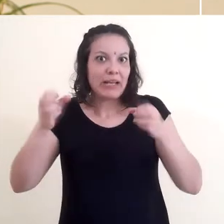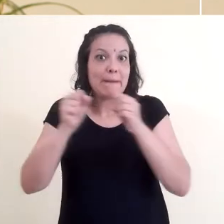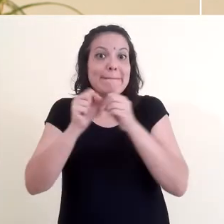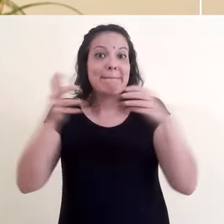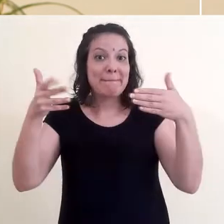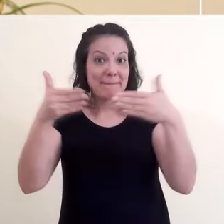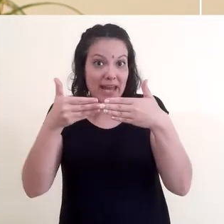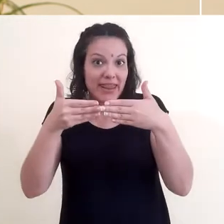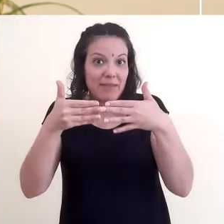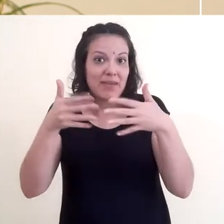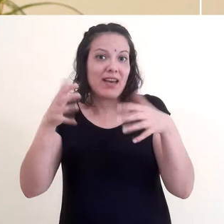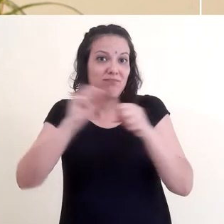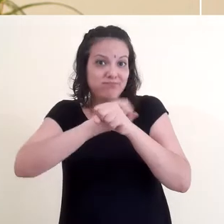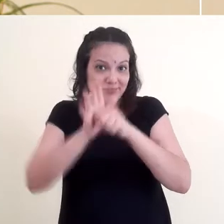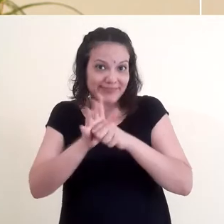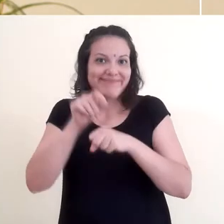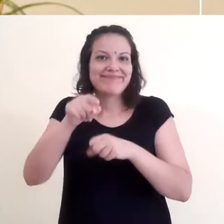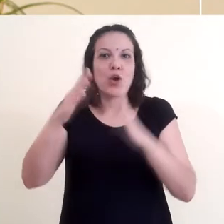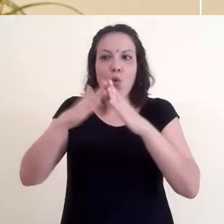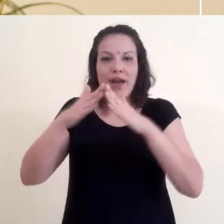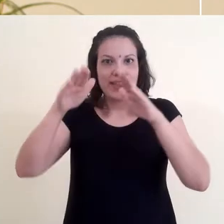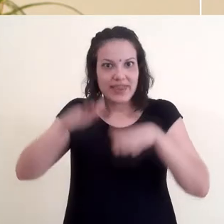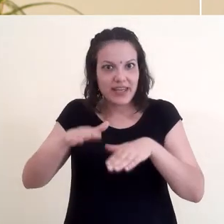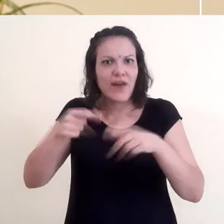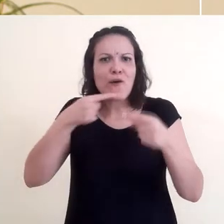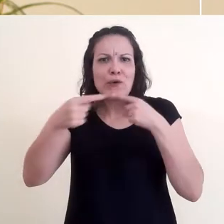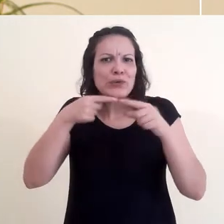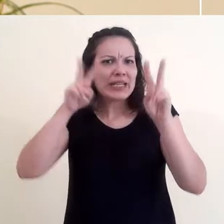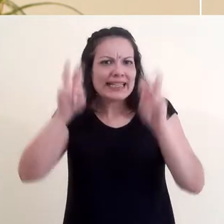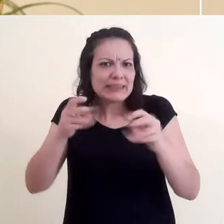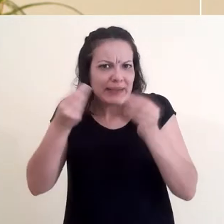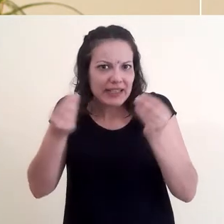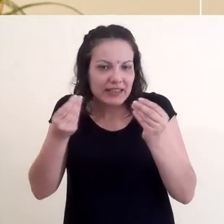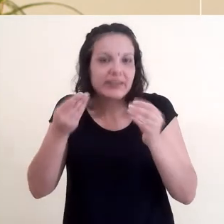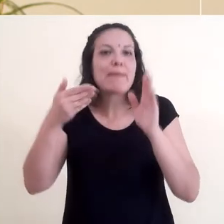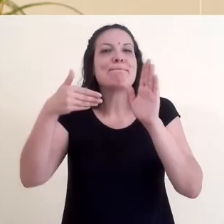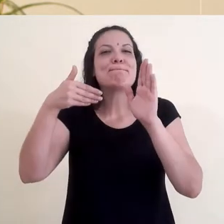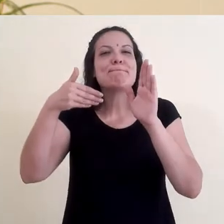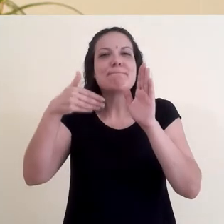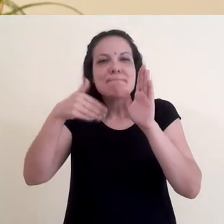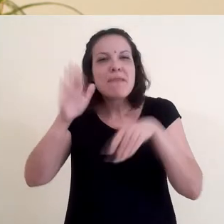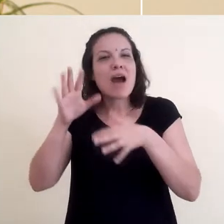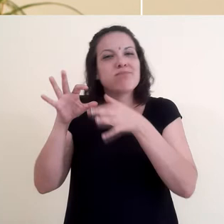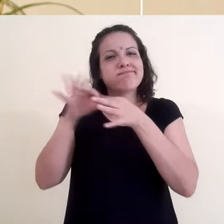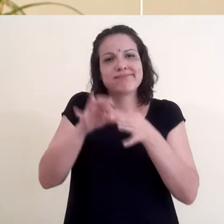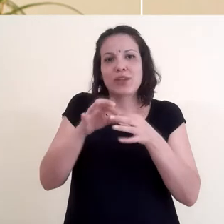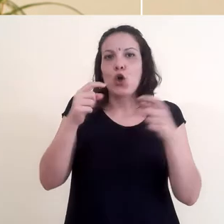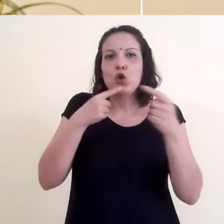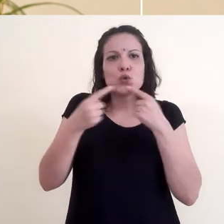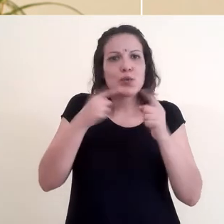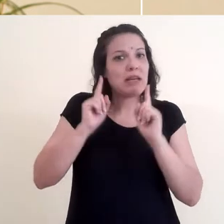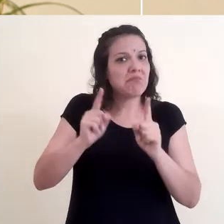pandemia, digamos, y lo que significó la cuarentena, siempre estuvieron como muy enlazados en los motivos de consultas que ya